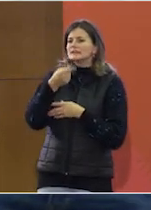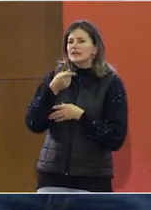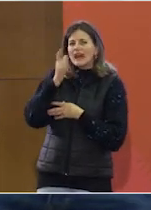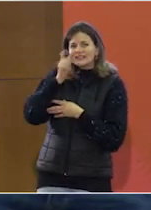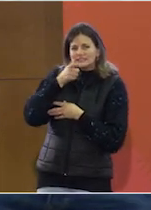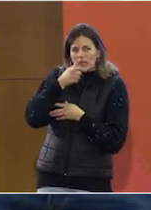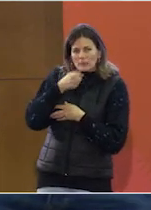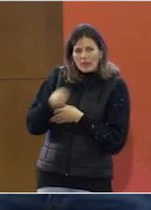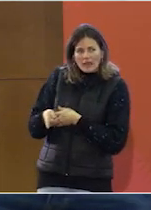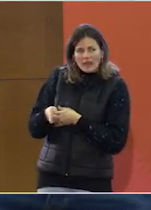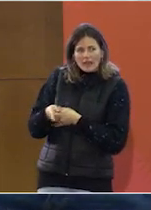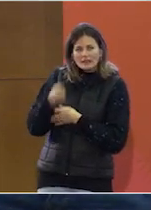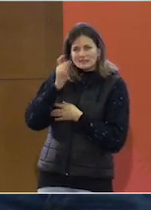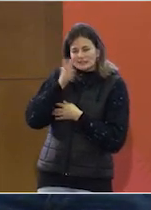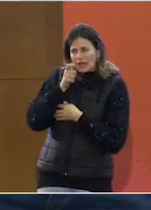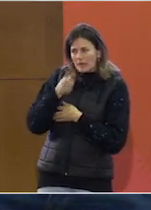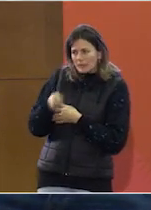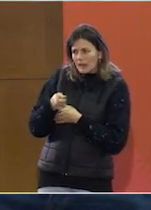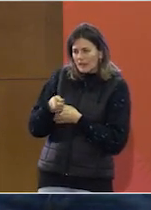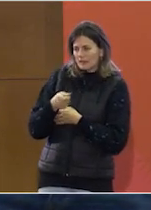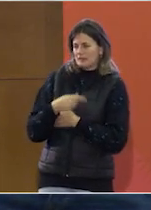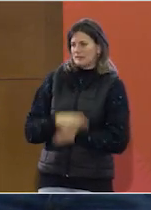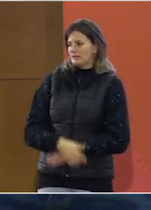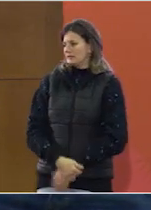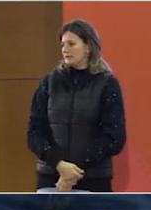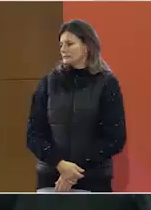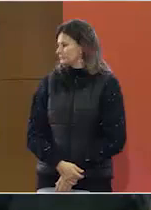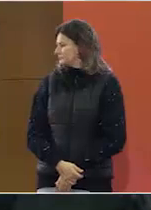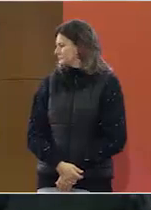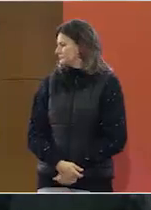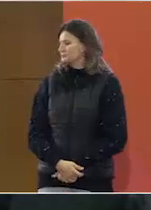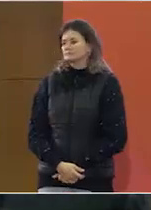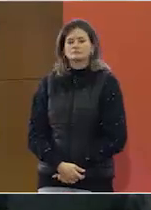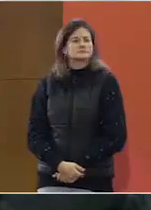Domènech. Xavier Domènech.